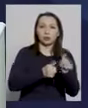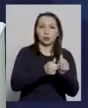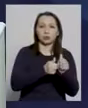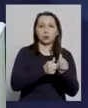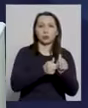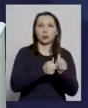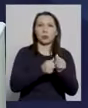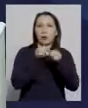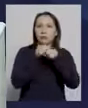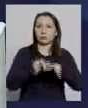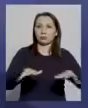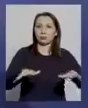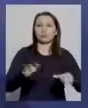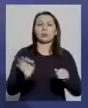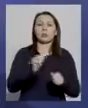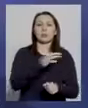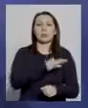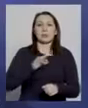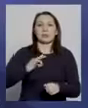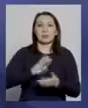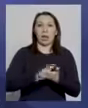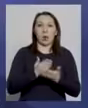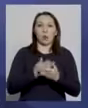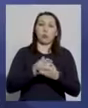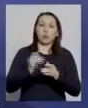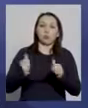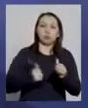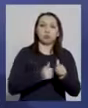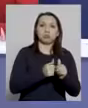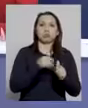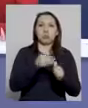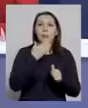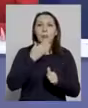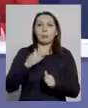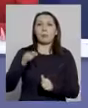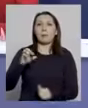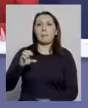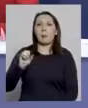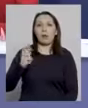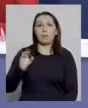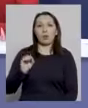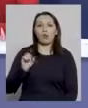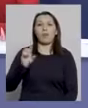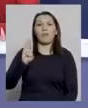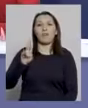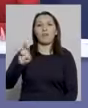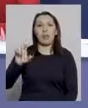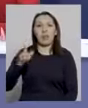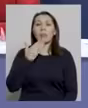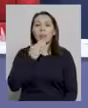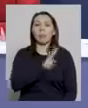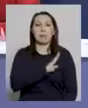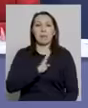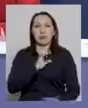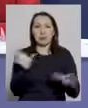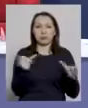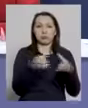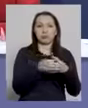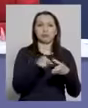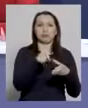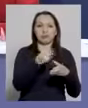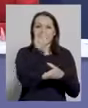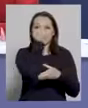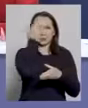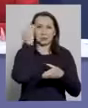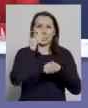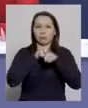en Pandemia del Ministerio de Salud, y el doctor Pablo Vial, que también es miembro asesor del grupo de expertos